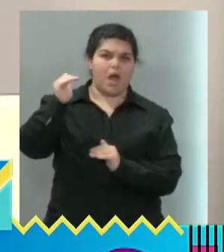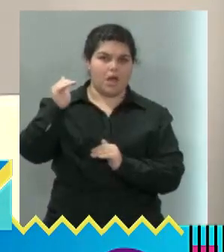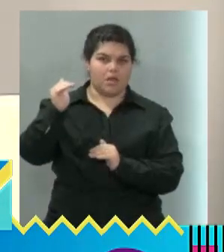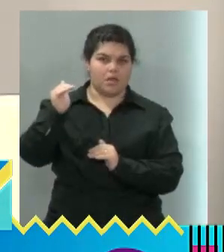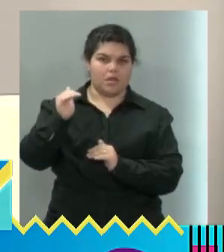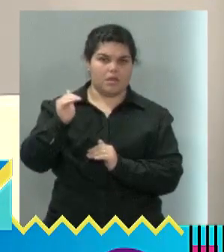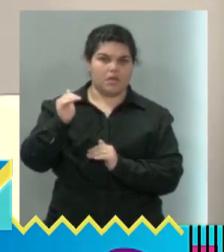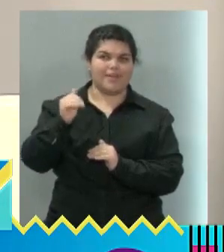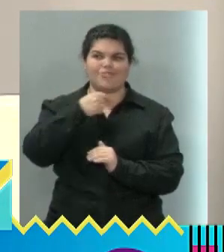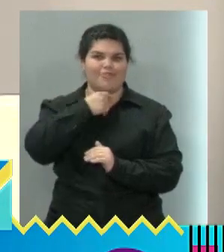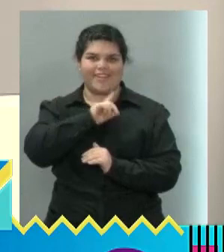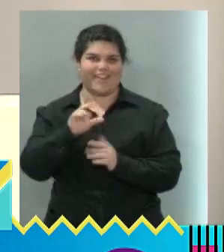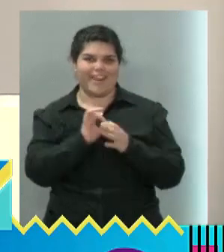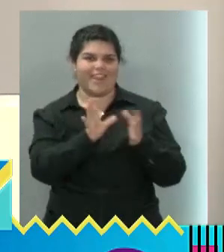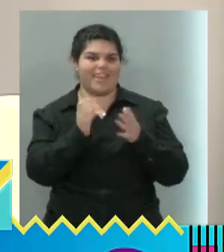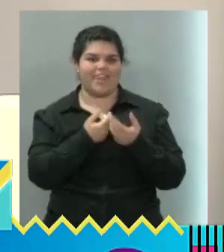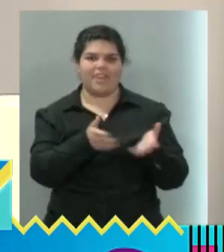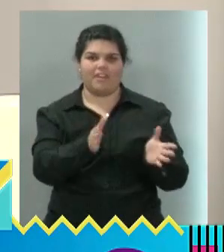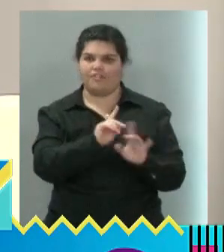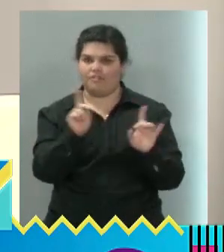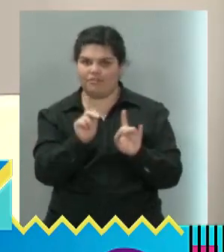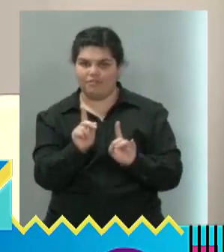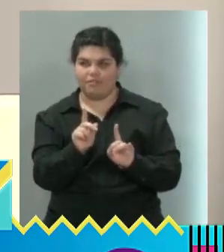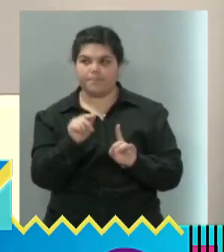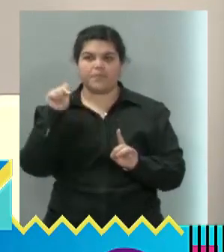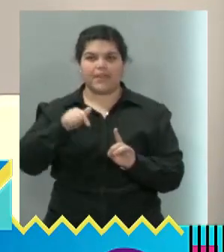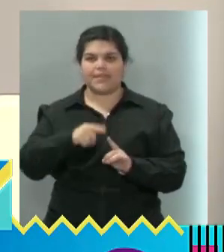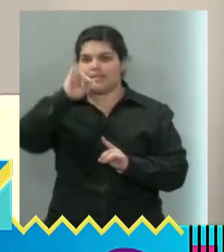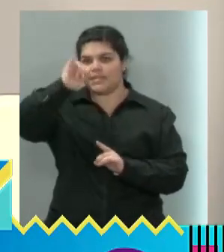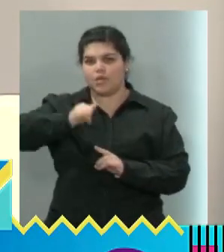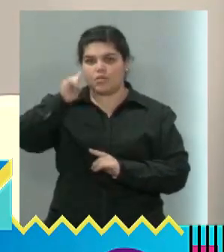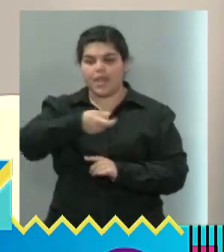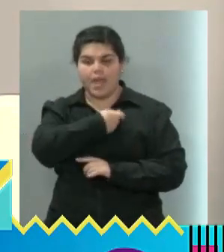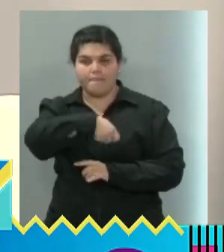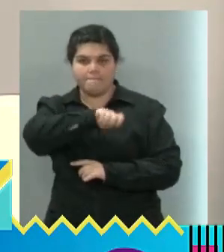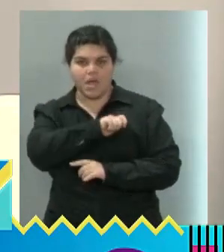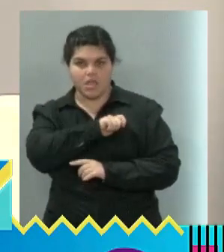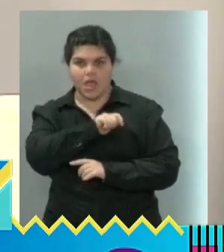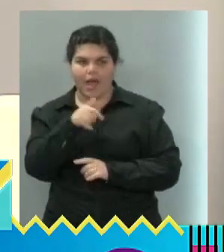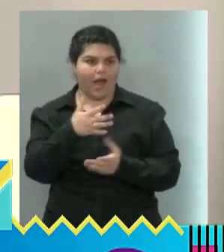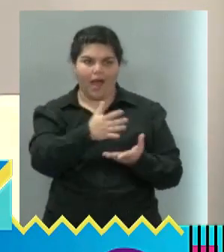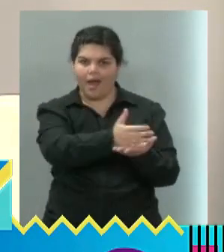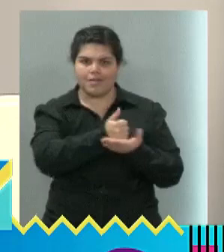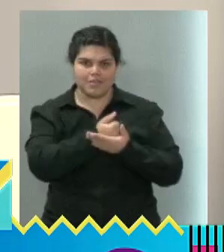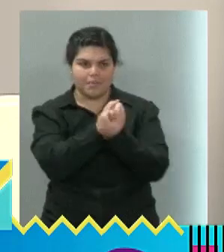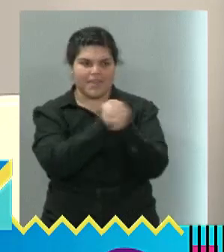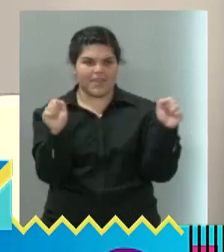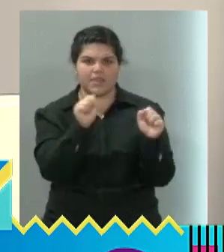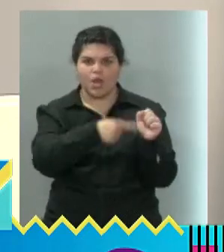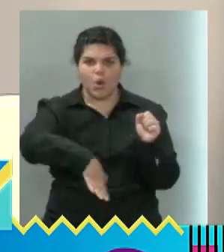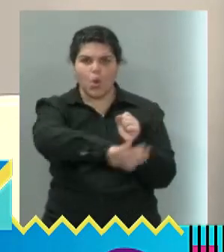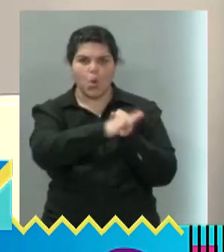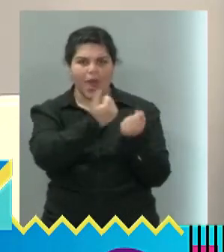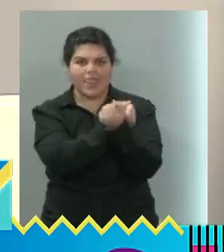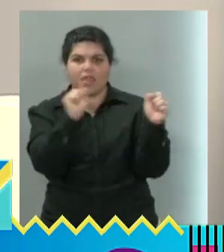Entonces, España tenía necesariamente que ser uno de los últimos que reconociera la independencia, porque era